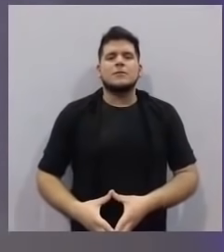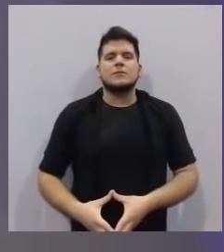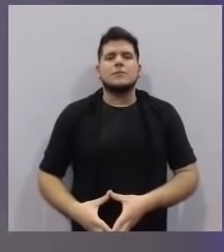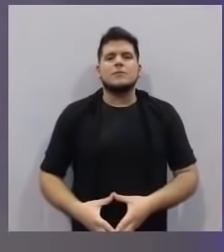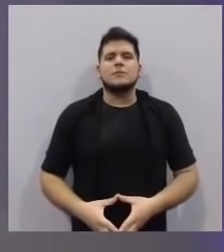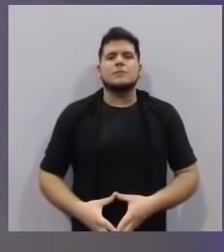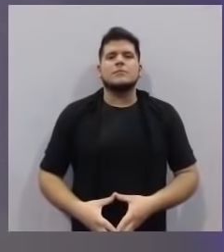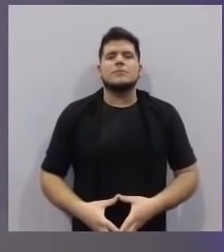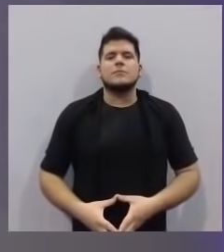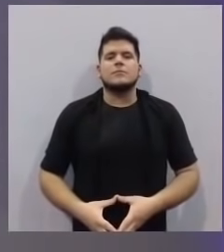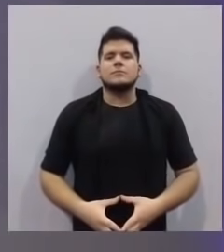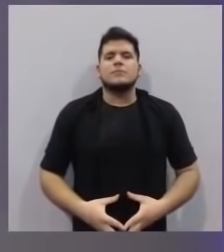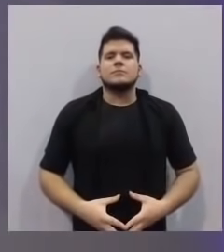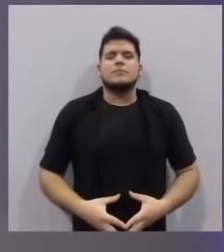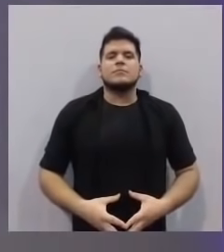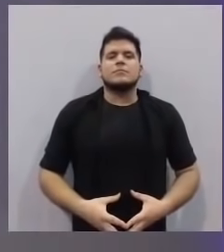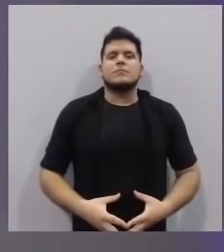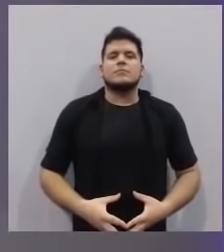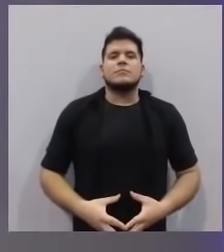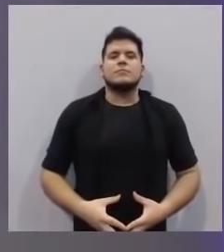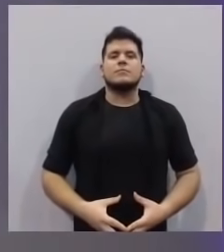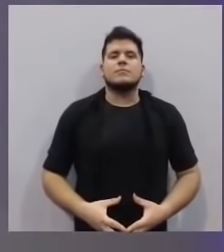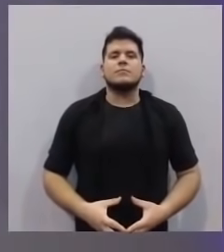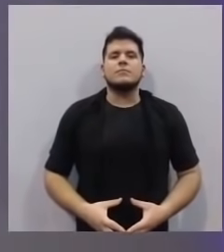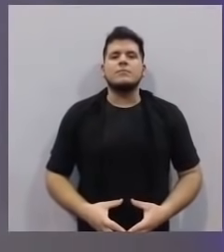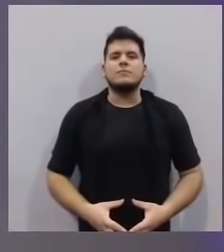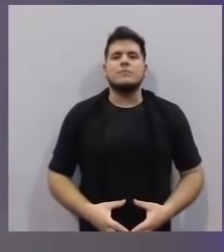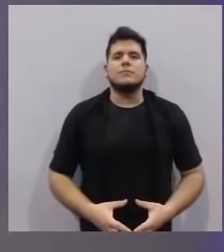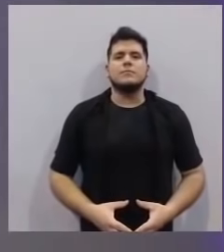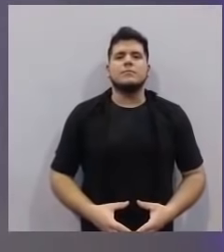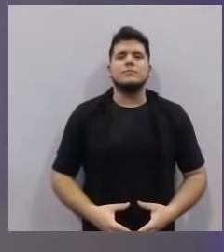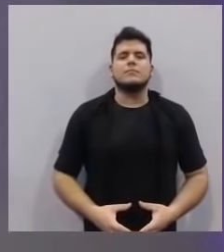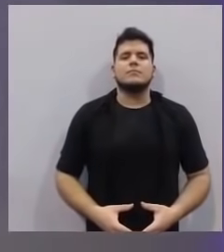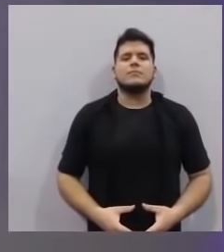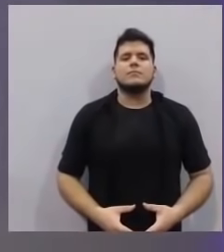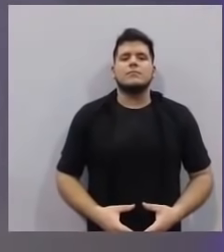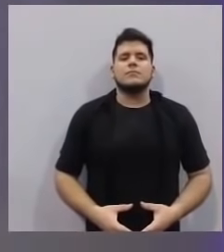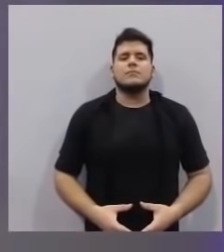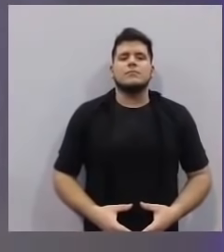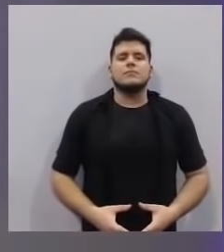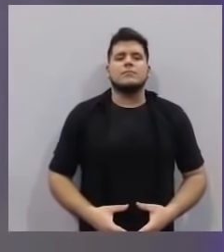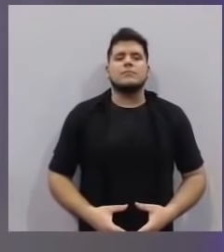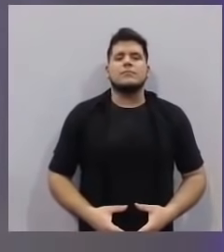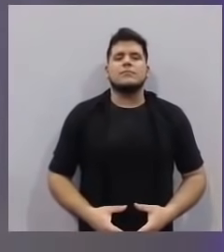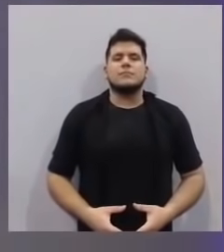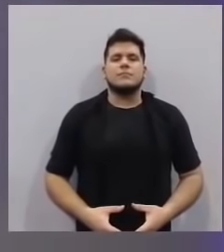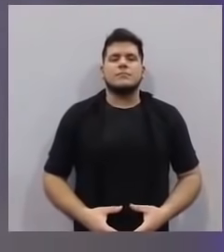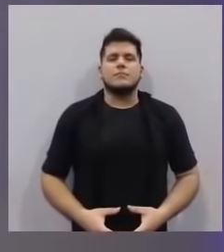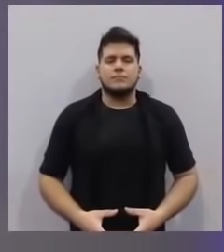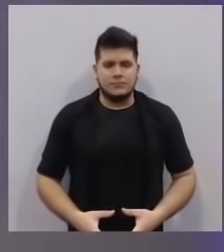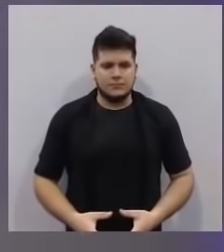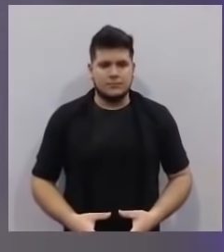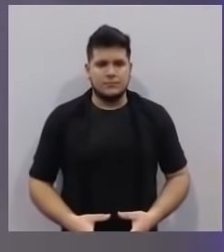el padre quedó asombrado el padre se asombró del que se fue de la decisión que tomo pero